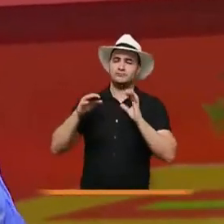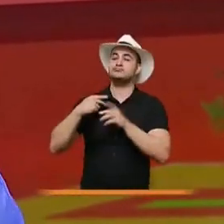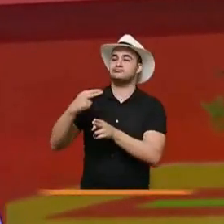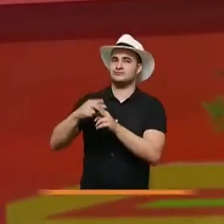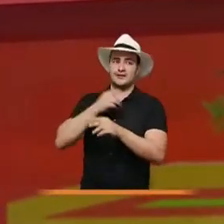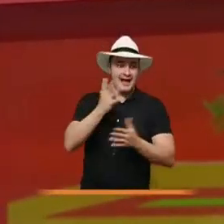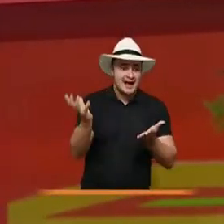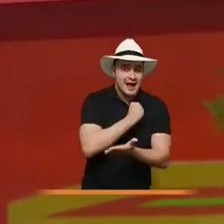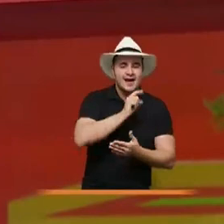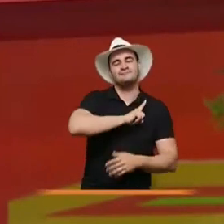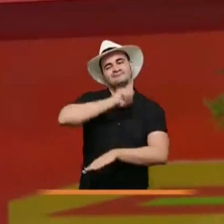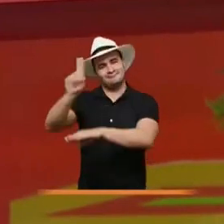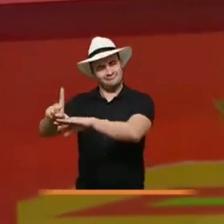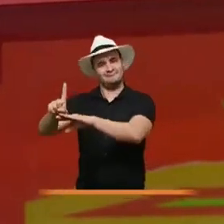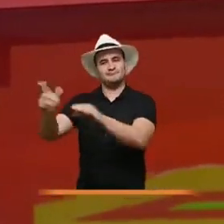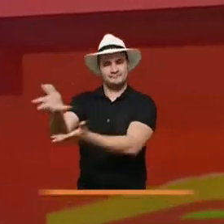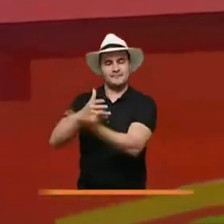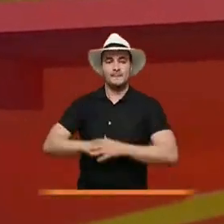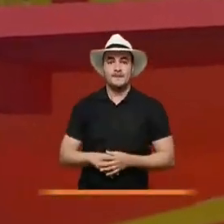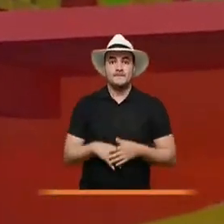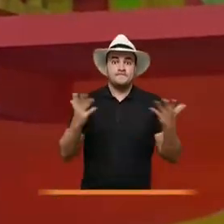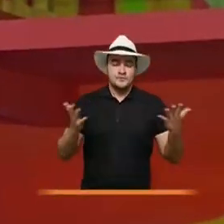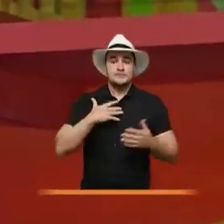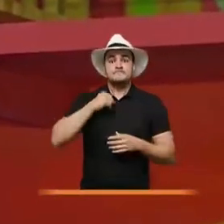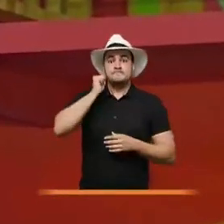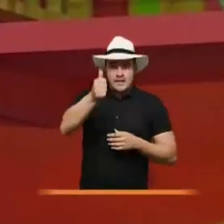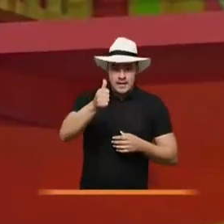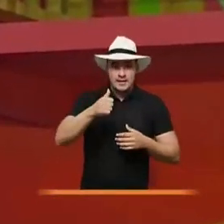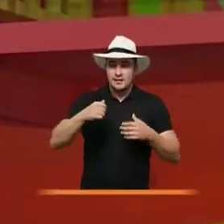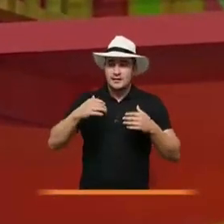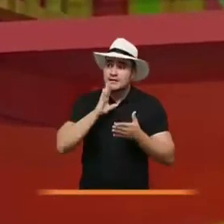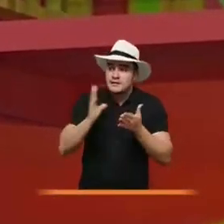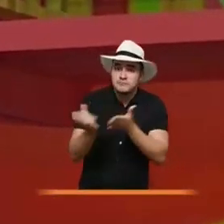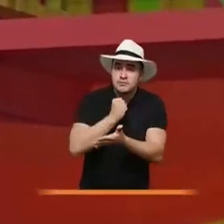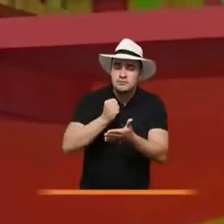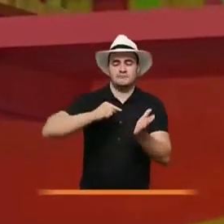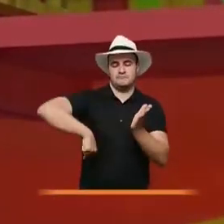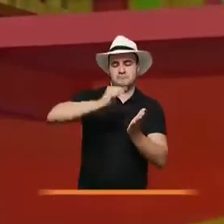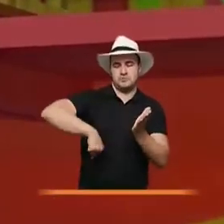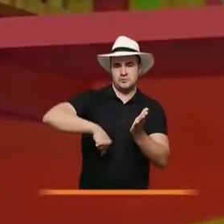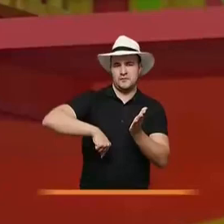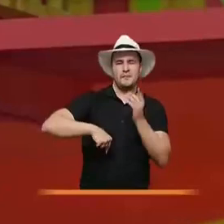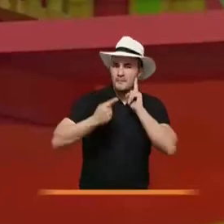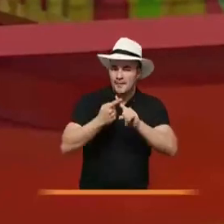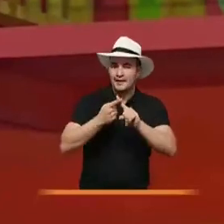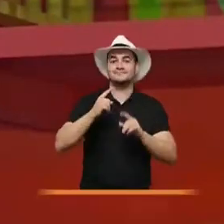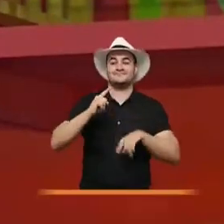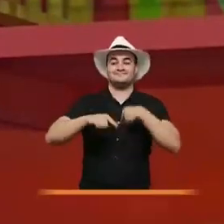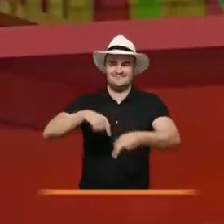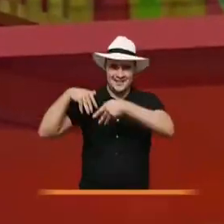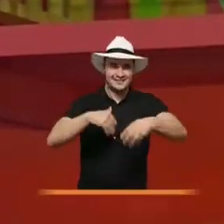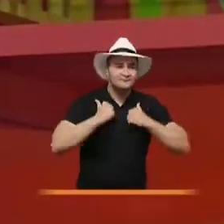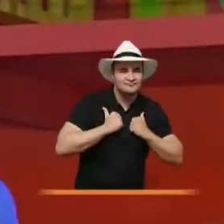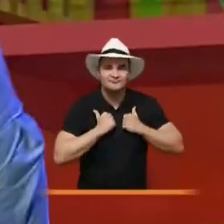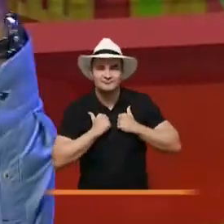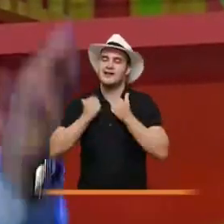que los ocho finalistas nos acompañaran mañana en una contratación paga por la alcaldía de medellín en nuestro desfile de silleteros harán